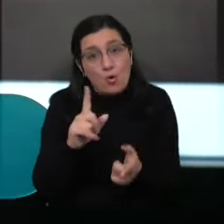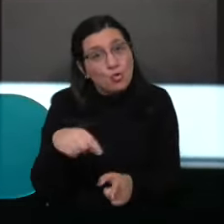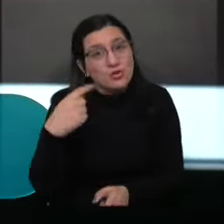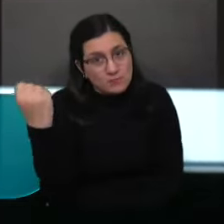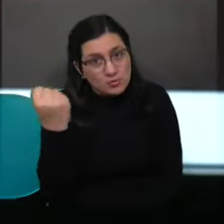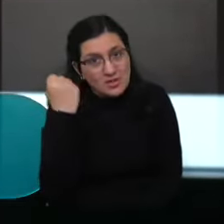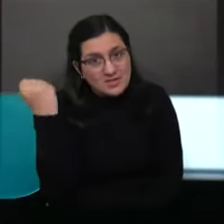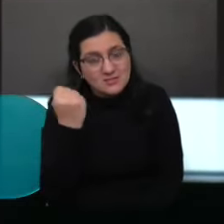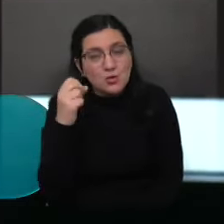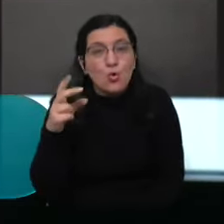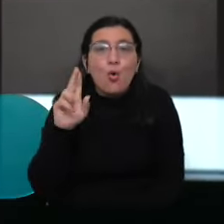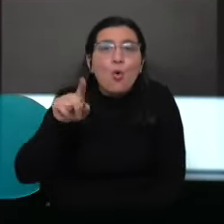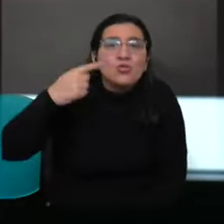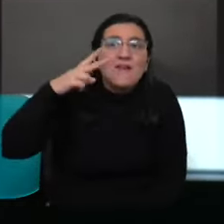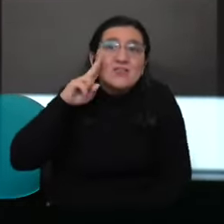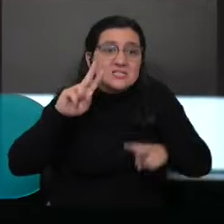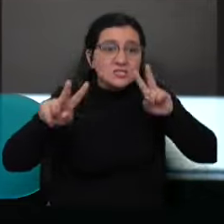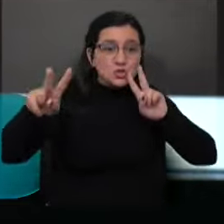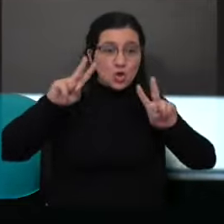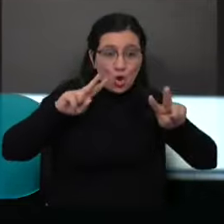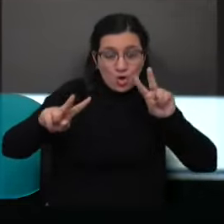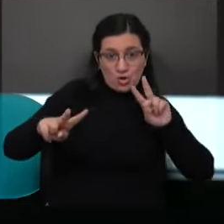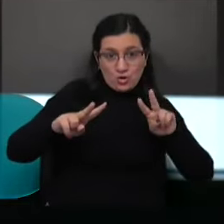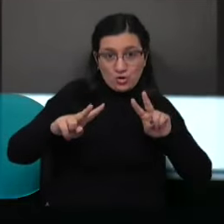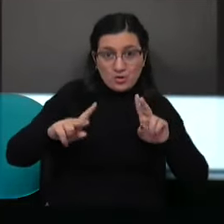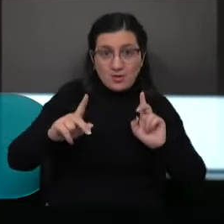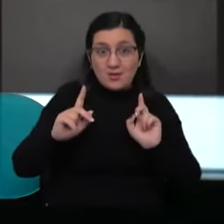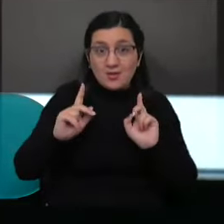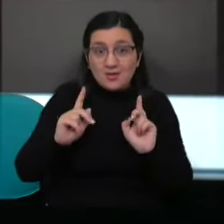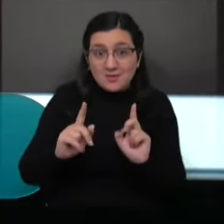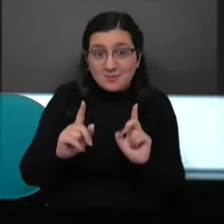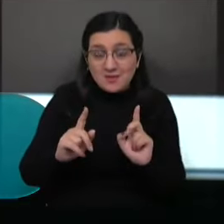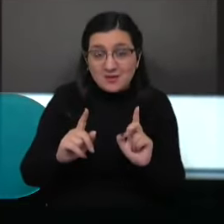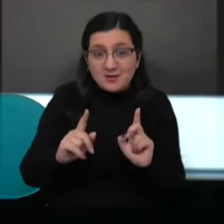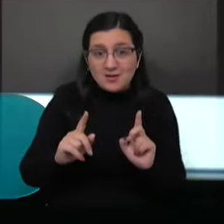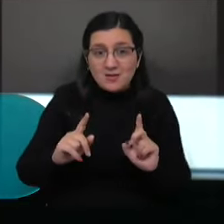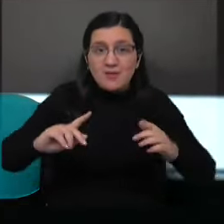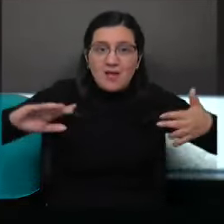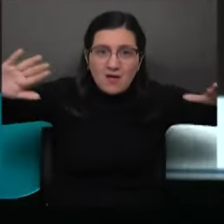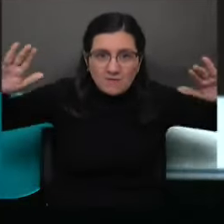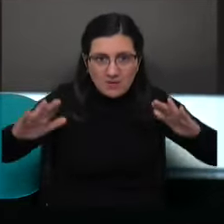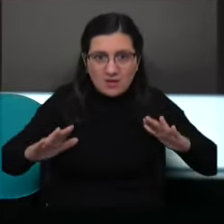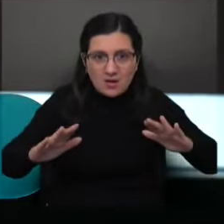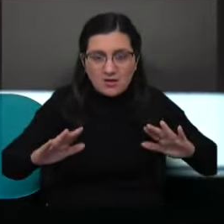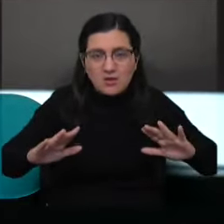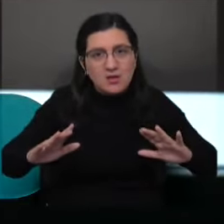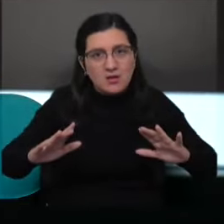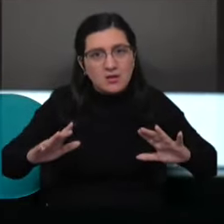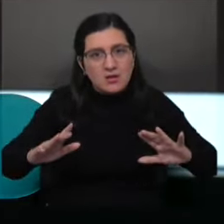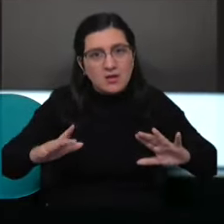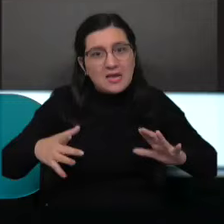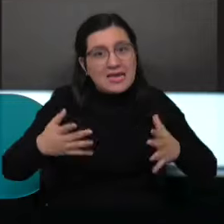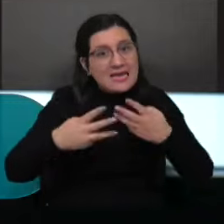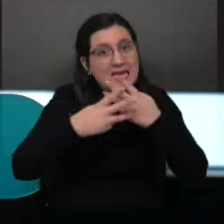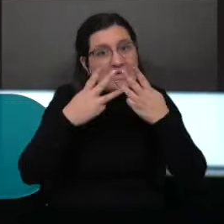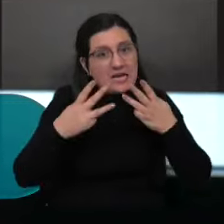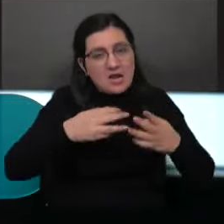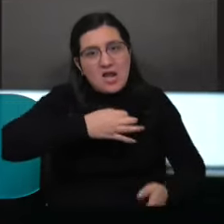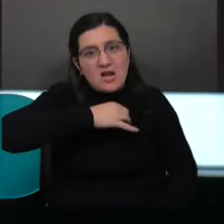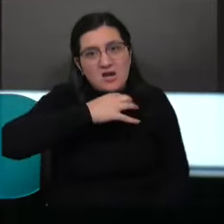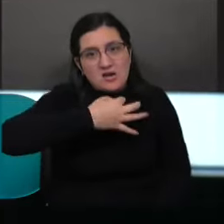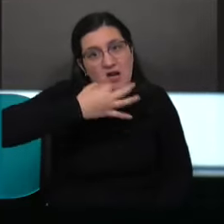le da otra visión le da otra visión hasta incluso para bajar los decibeles de lo violento que puede ser el